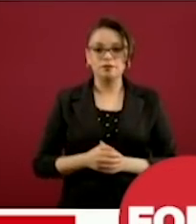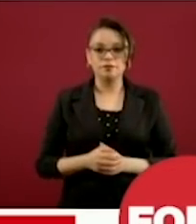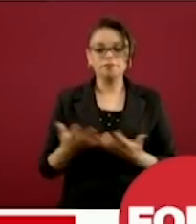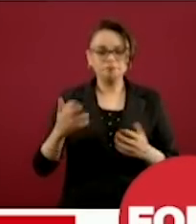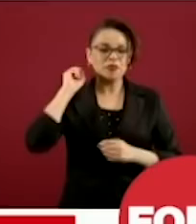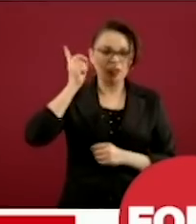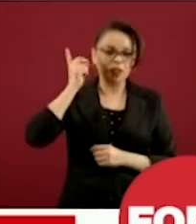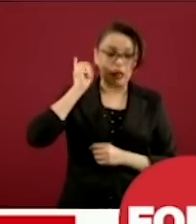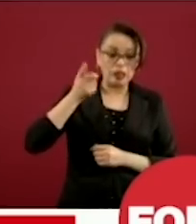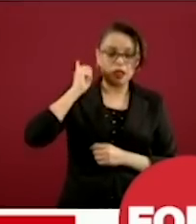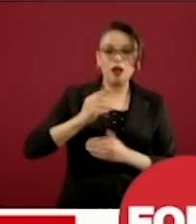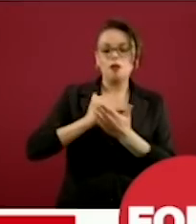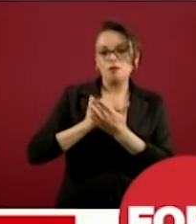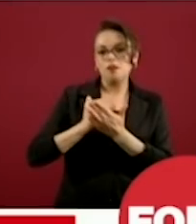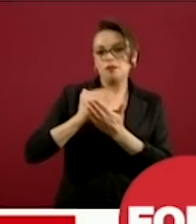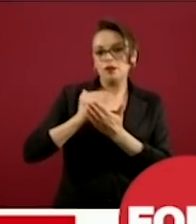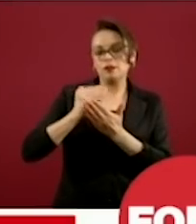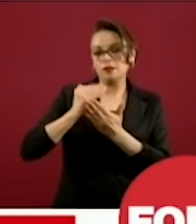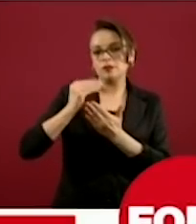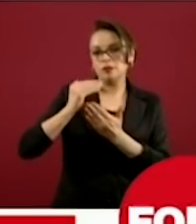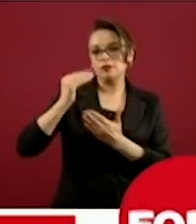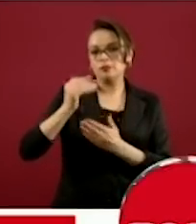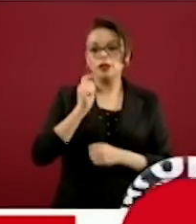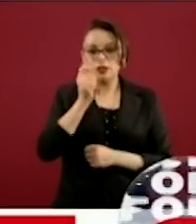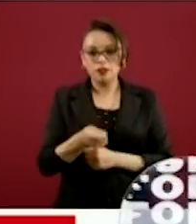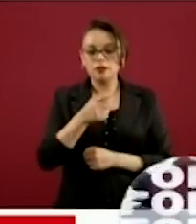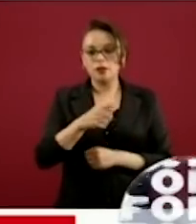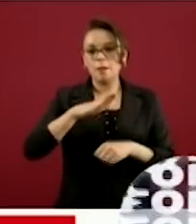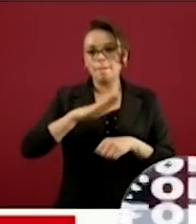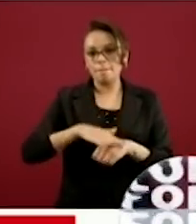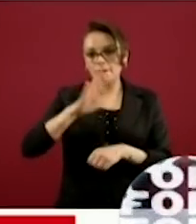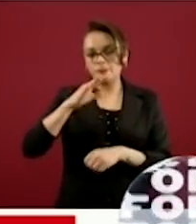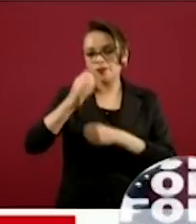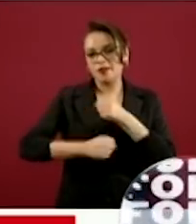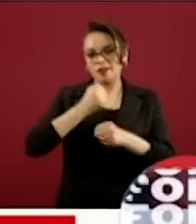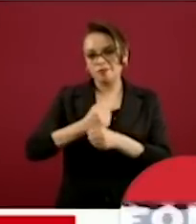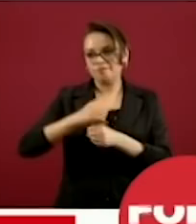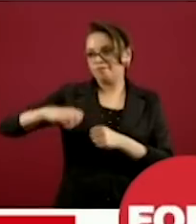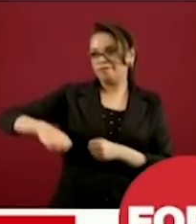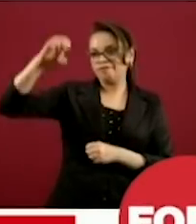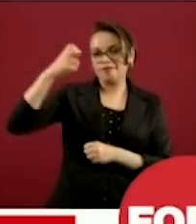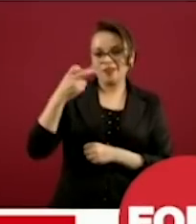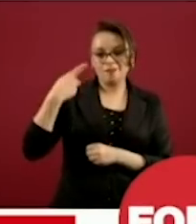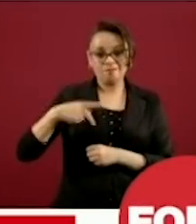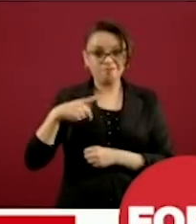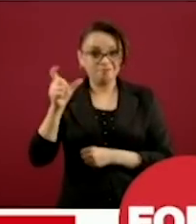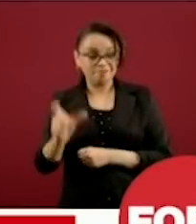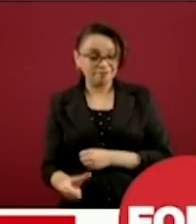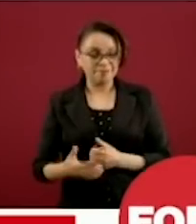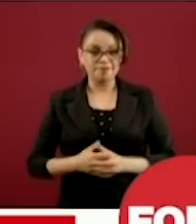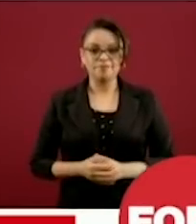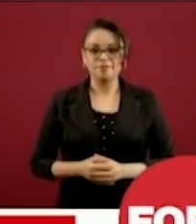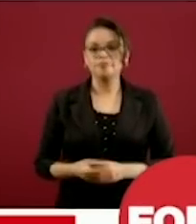va incrementándose en función también del incremento de la edad en años de la persona, teniendo inclusive